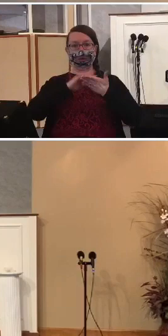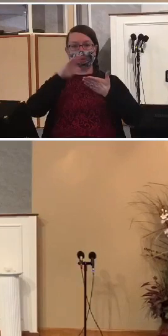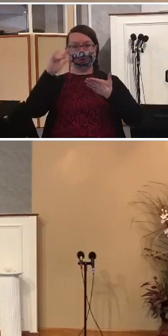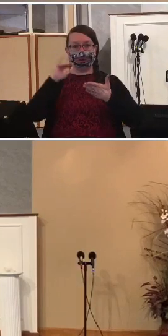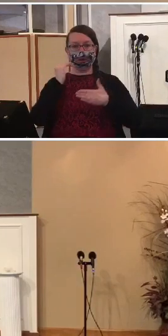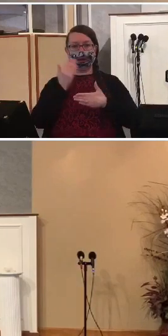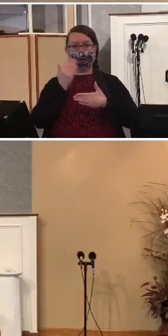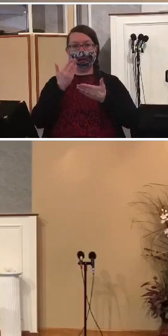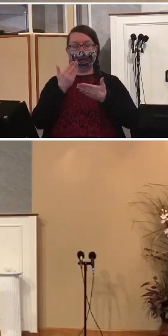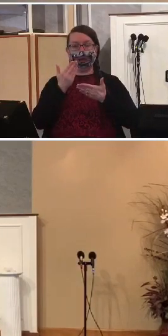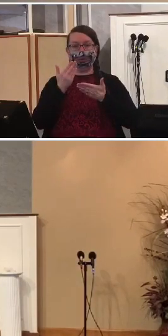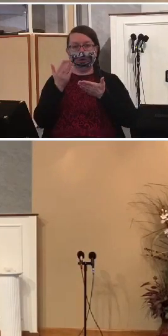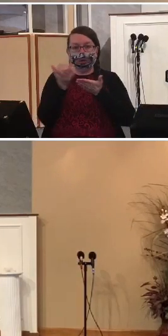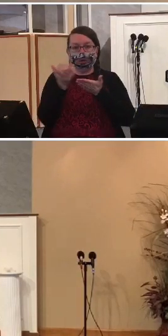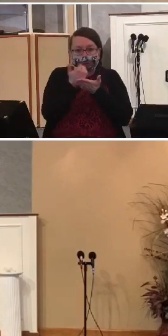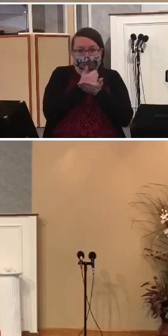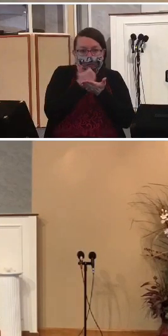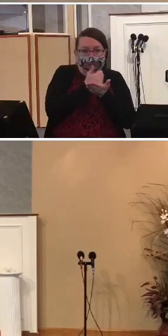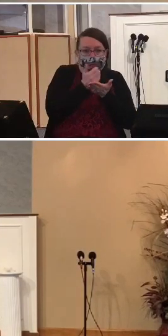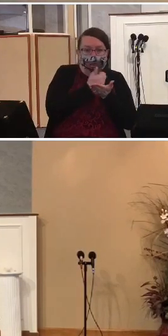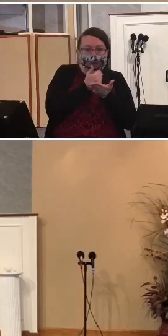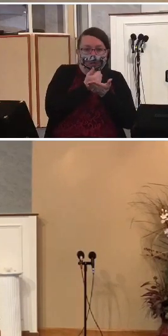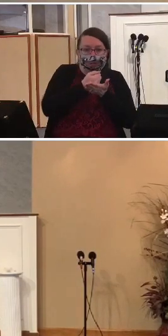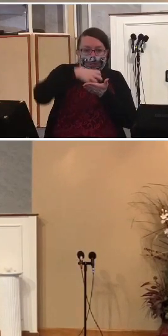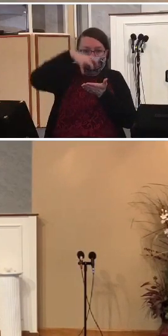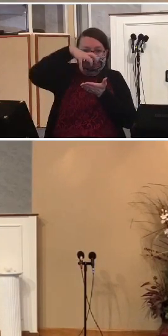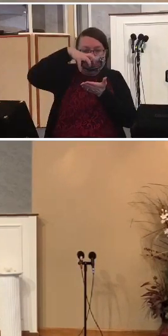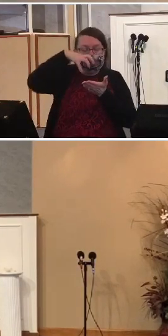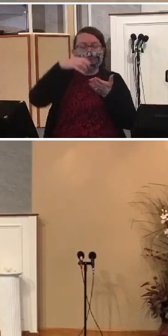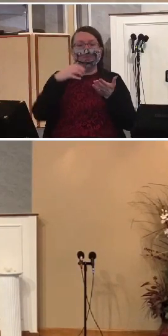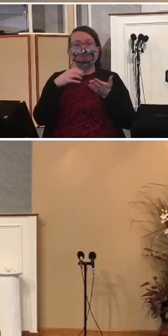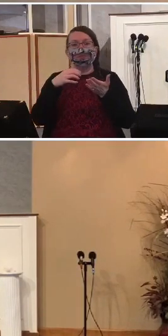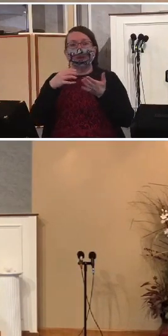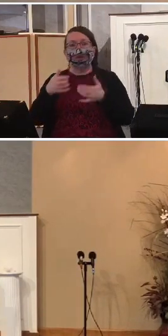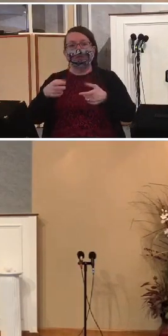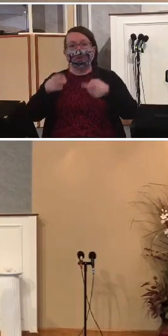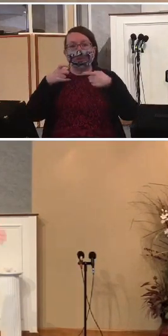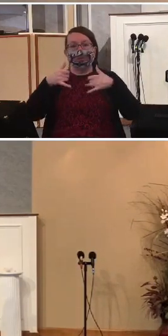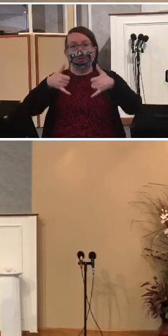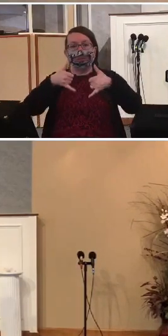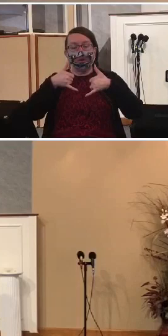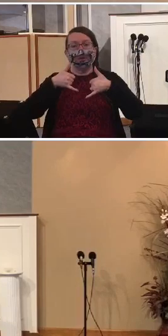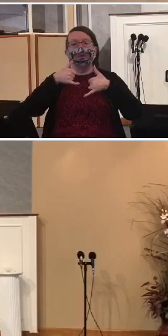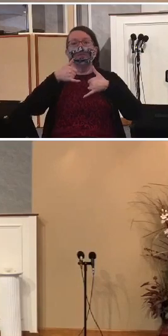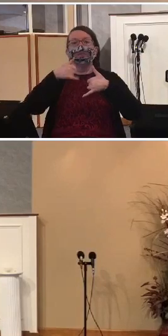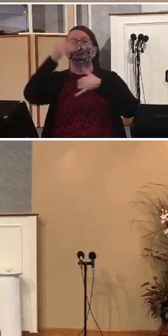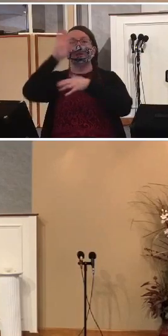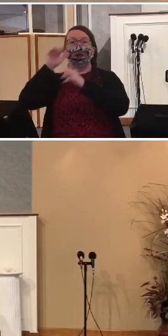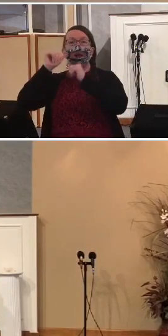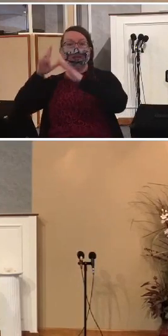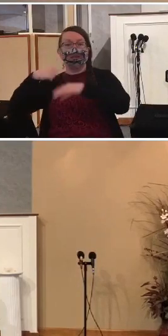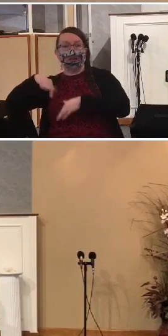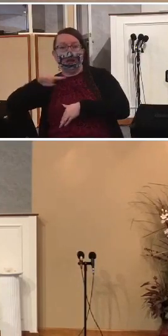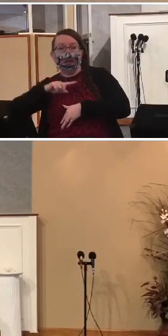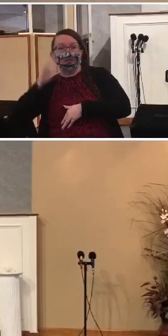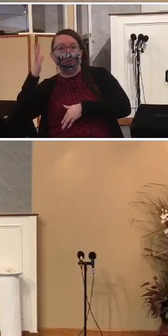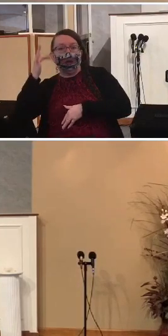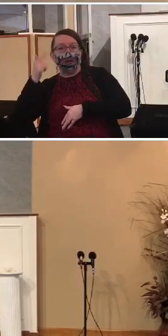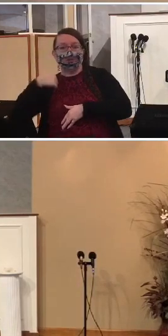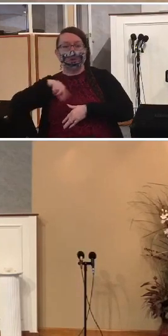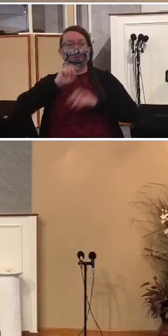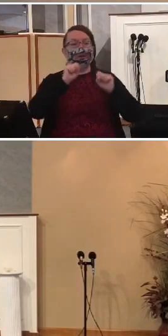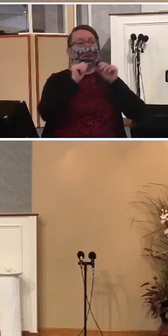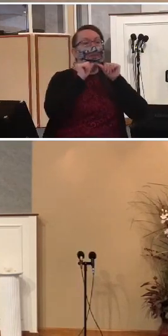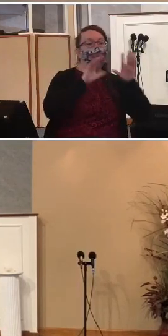de nuestra abundancia, porque Dios la puso en nosotros para que nosotros la pongamos sobre otras